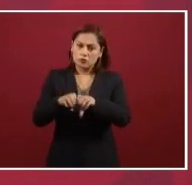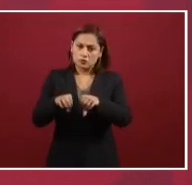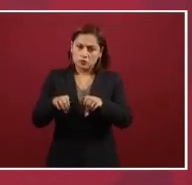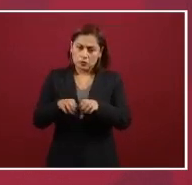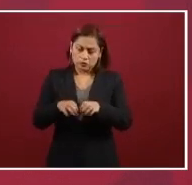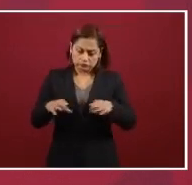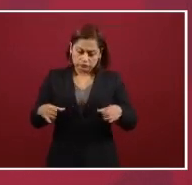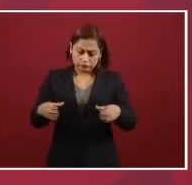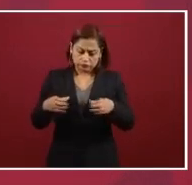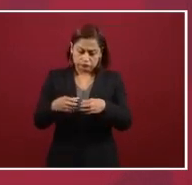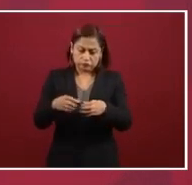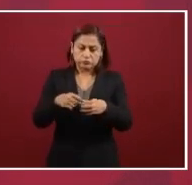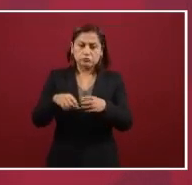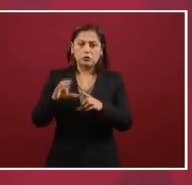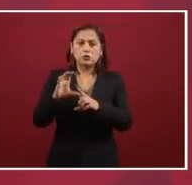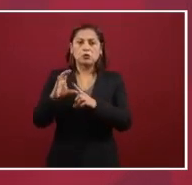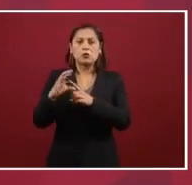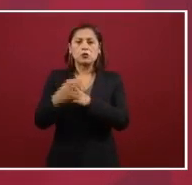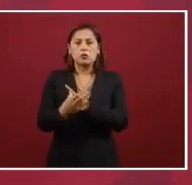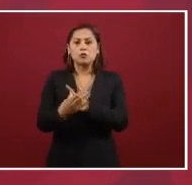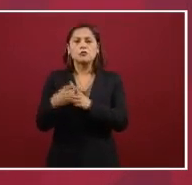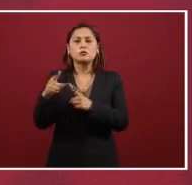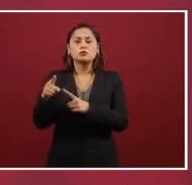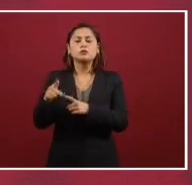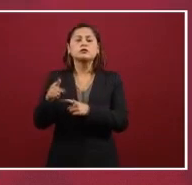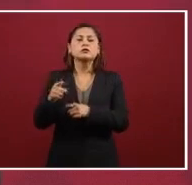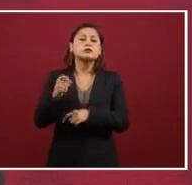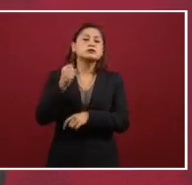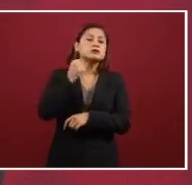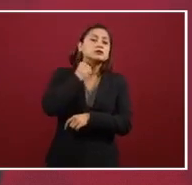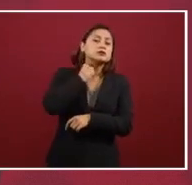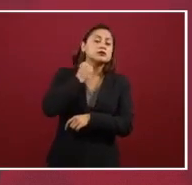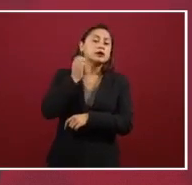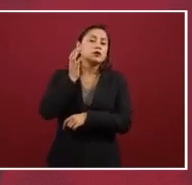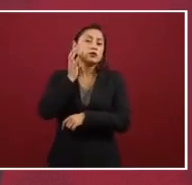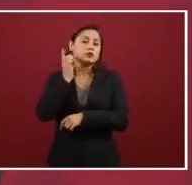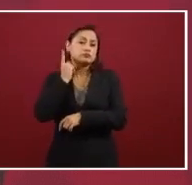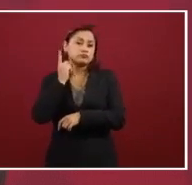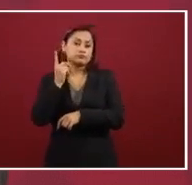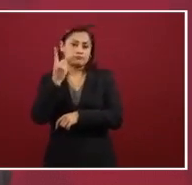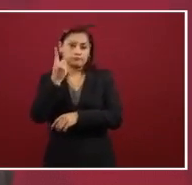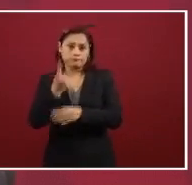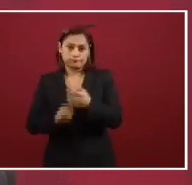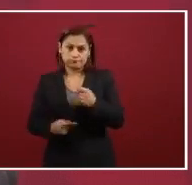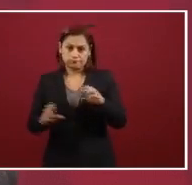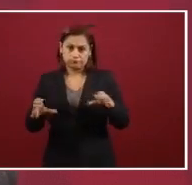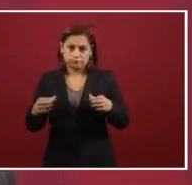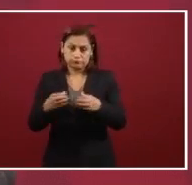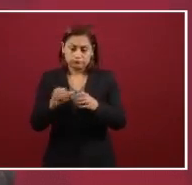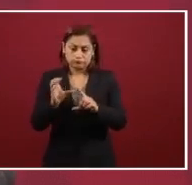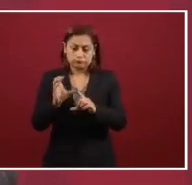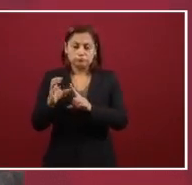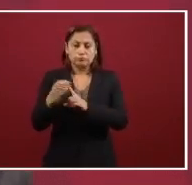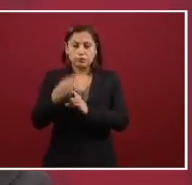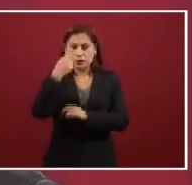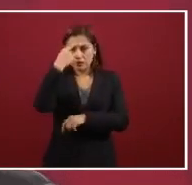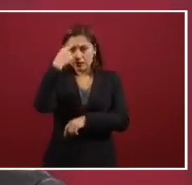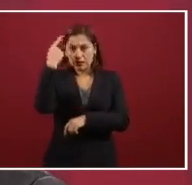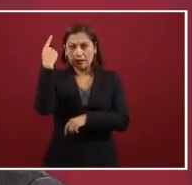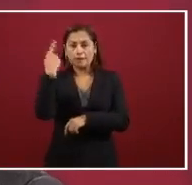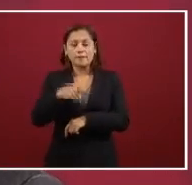les propusimos tener una comisión Senado, Cámara de Diputados, para llevar a cabo una diplomacia de unidad